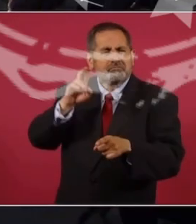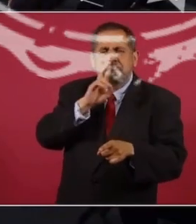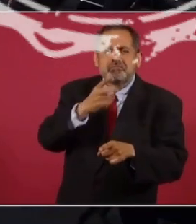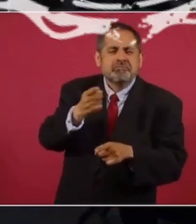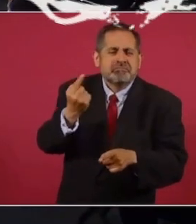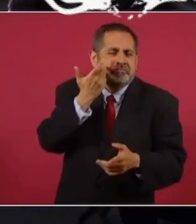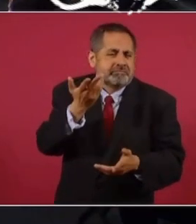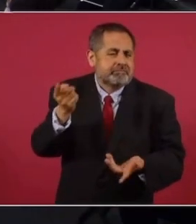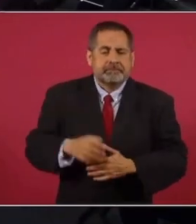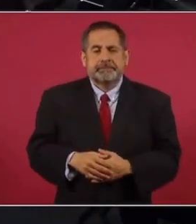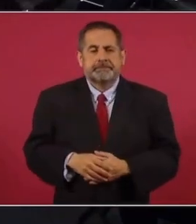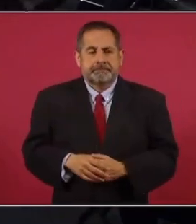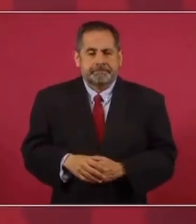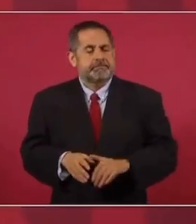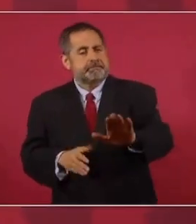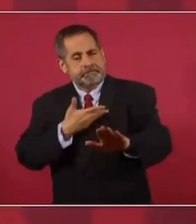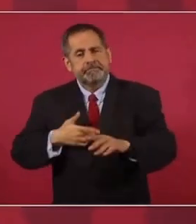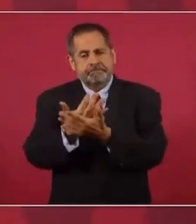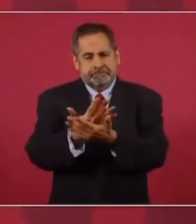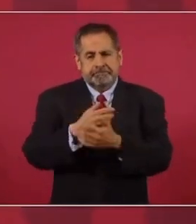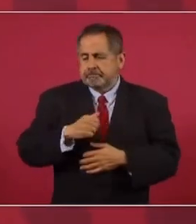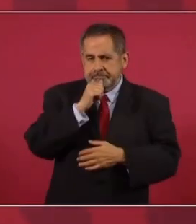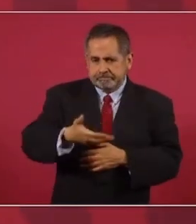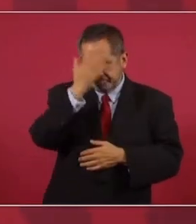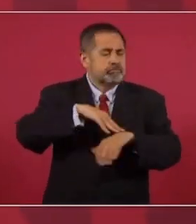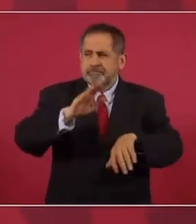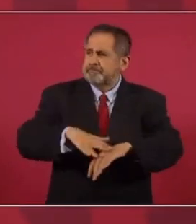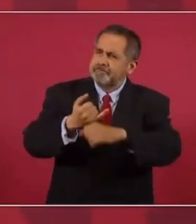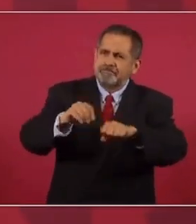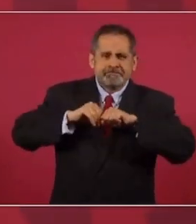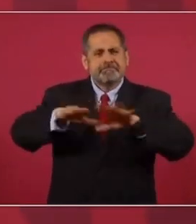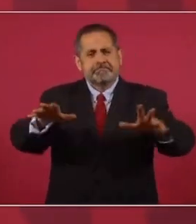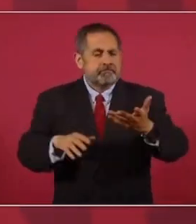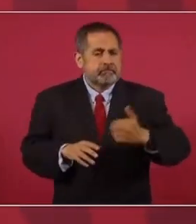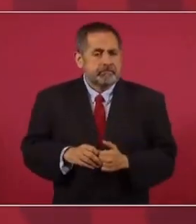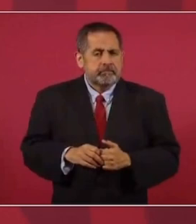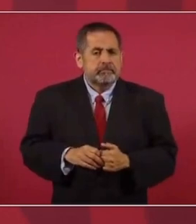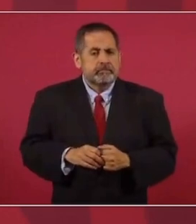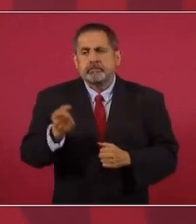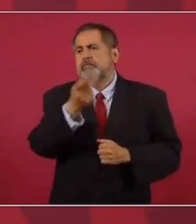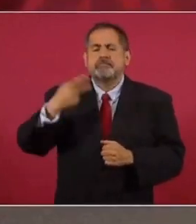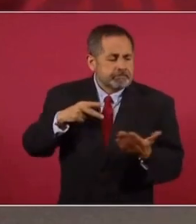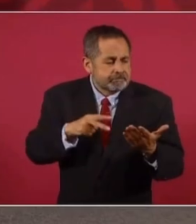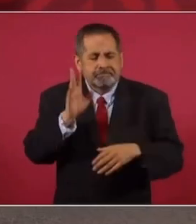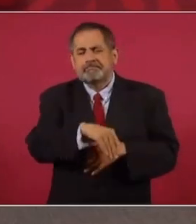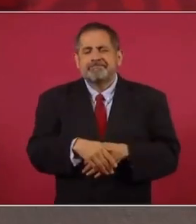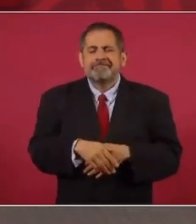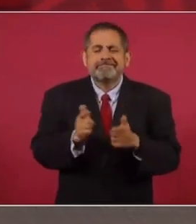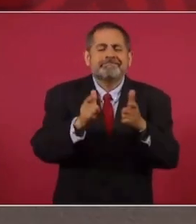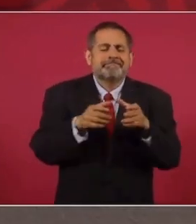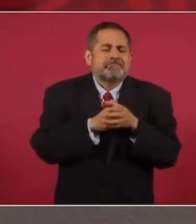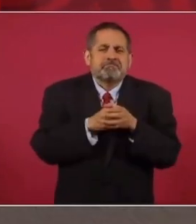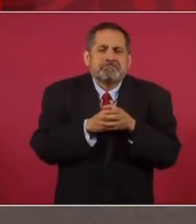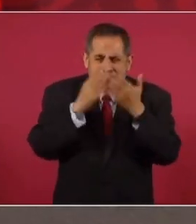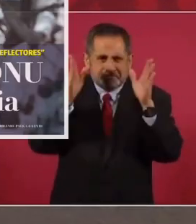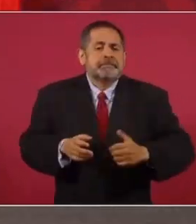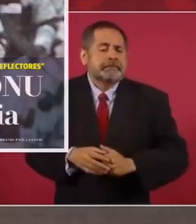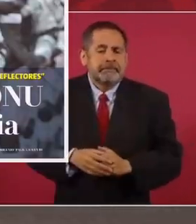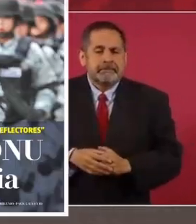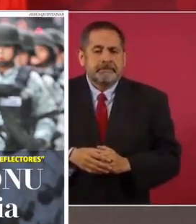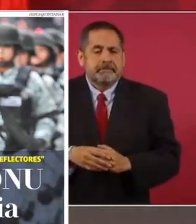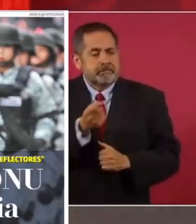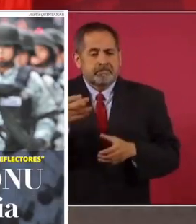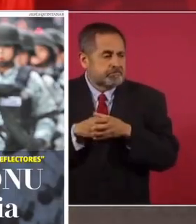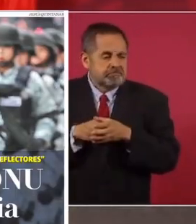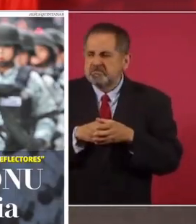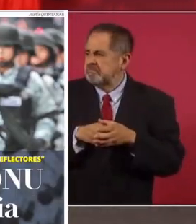Vamos a esperarnos, porque no se conoce bien la propuesta. Y quienes vieron, pero pues son sectarios, pues están a